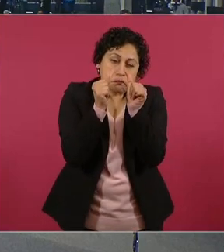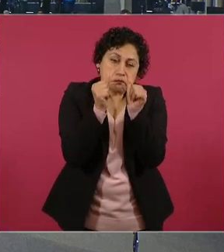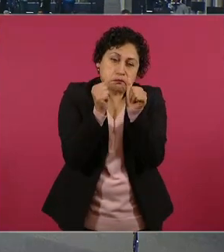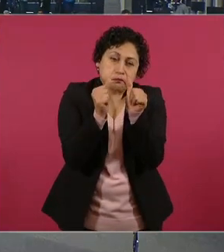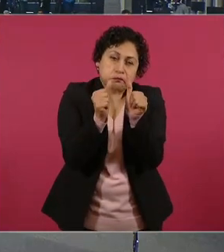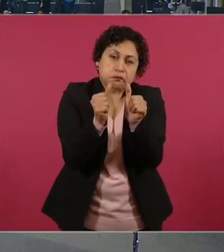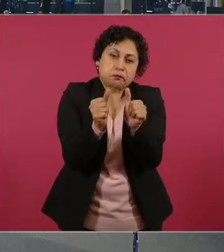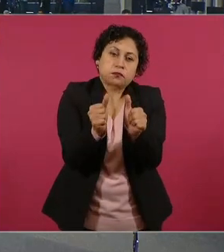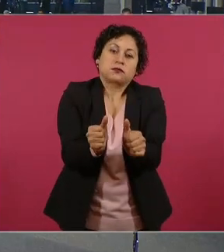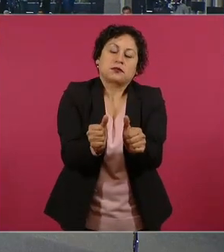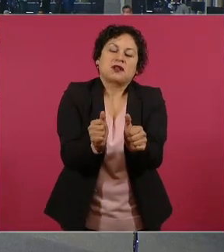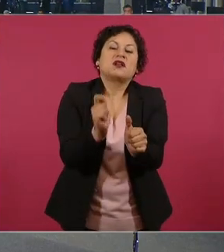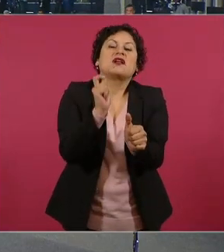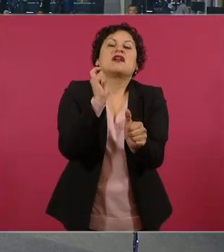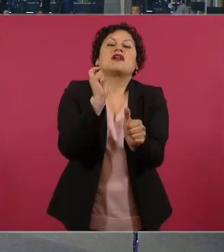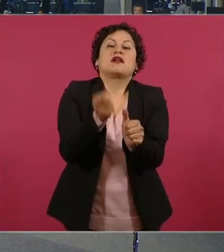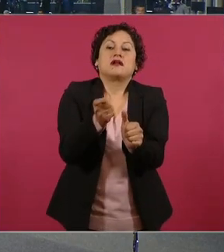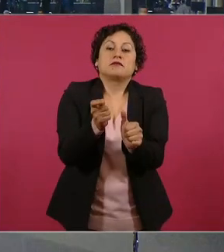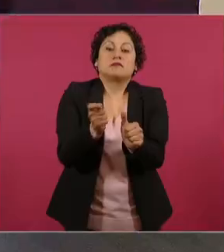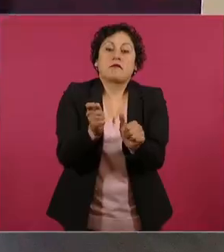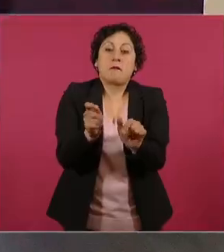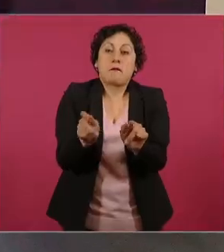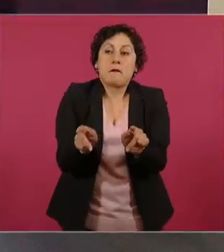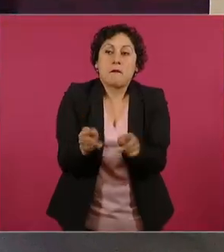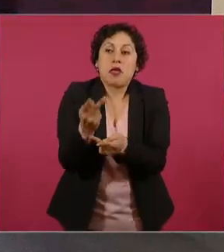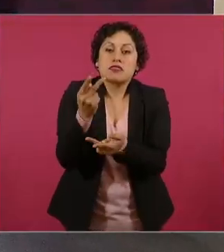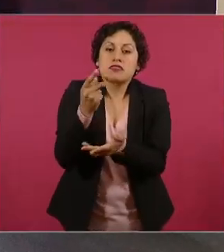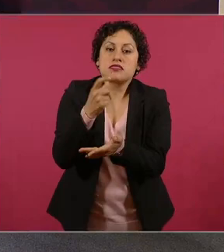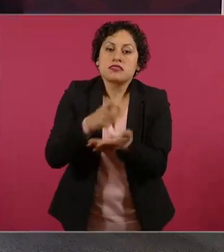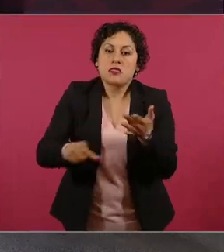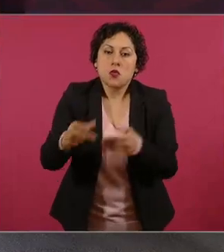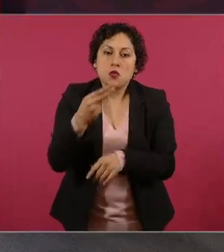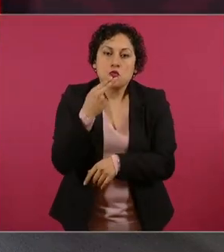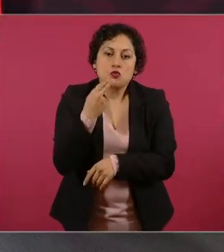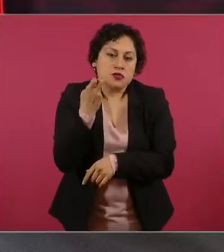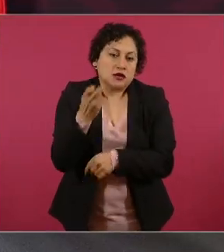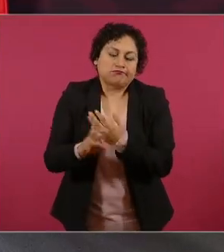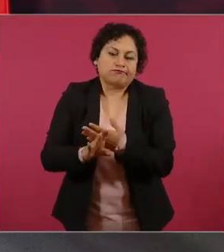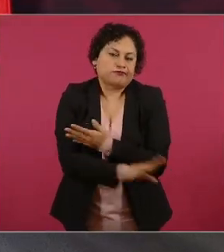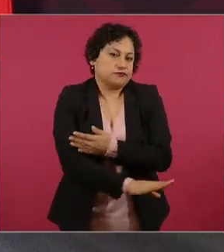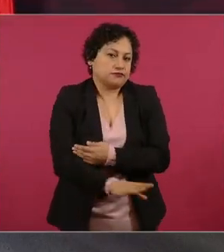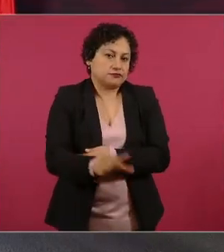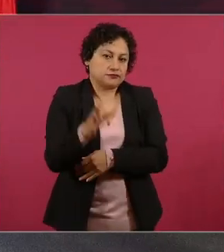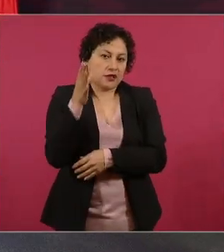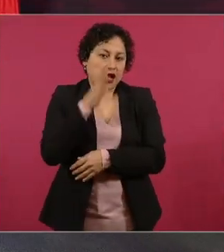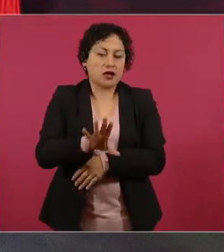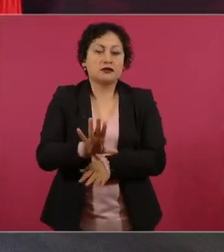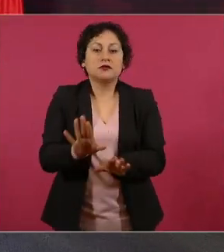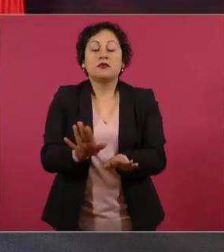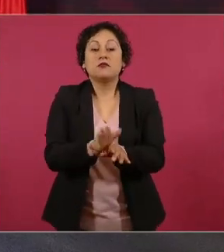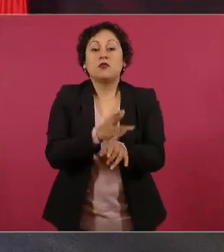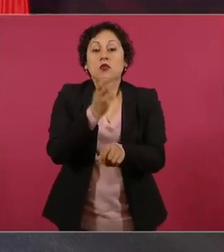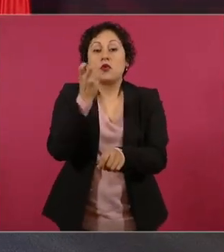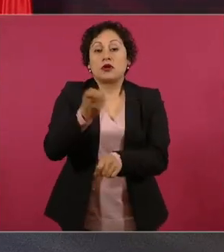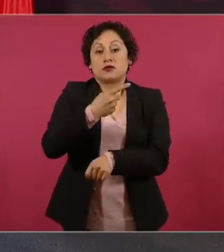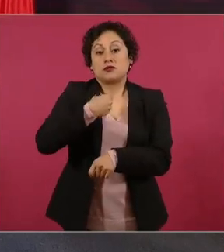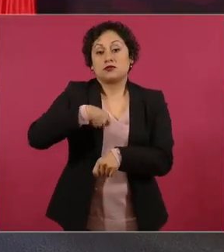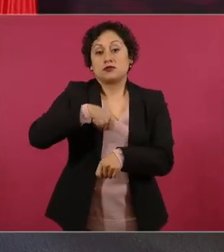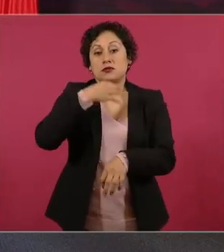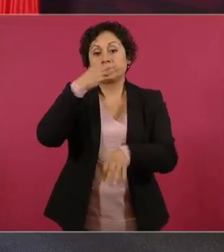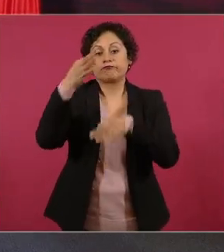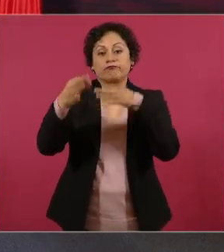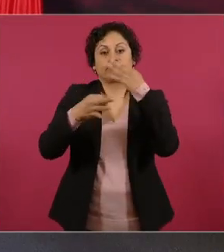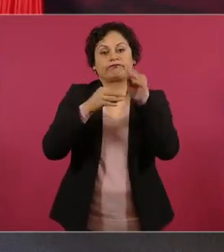el que no se incremente el consumo. Por eso la campaña contra las drogas se va a